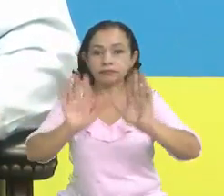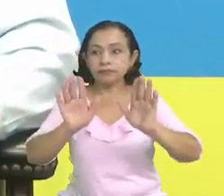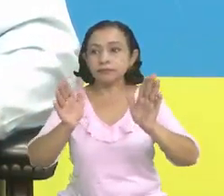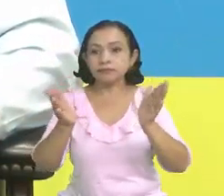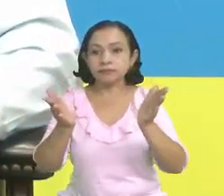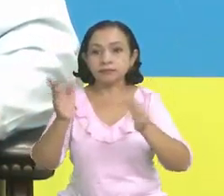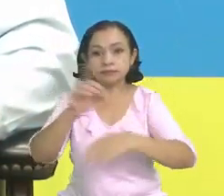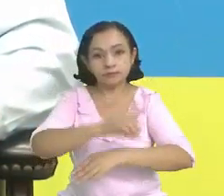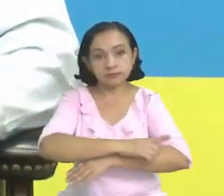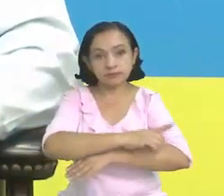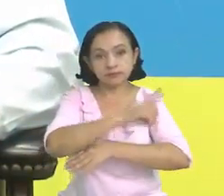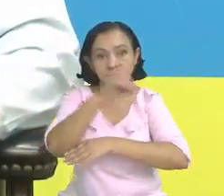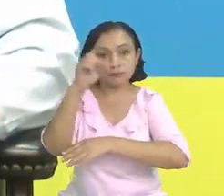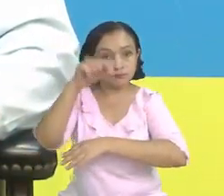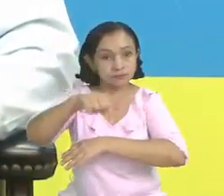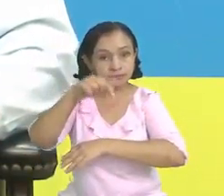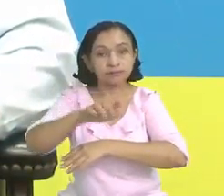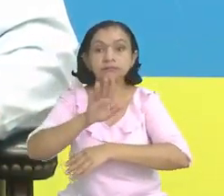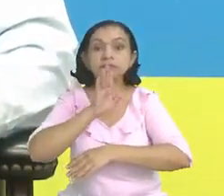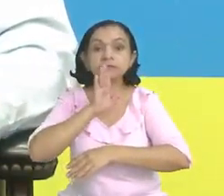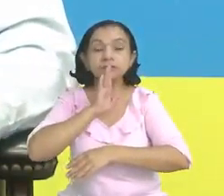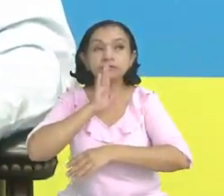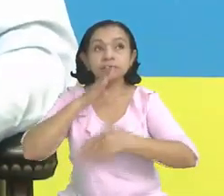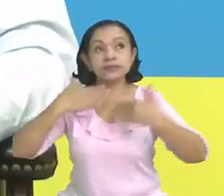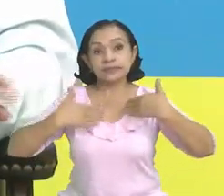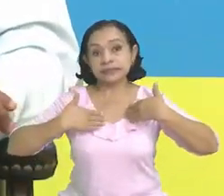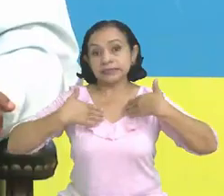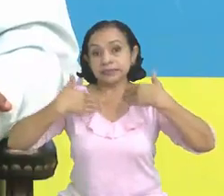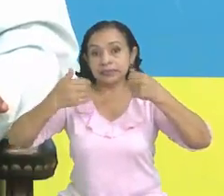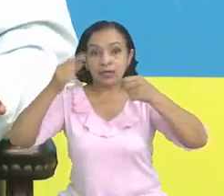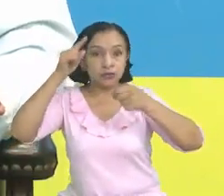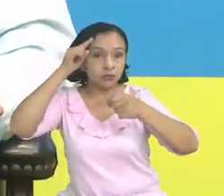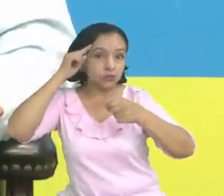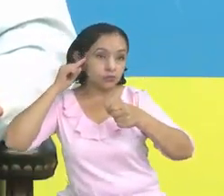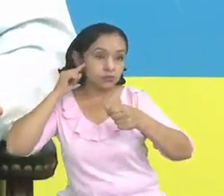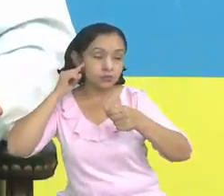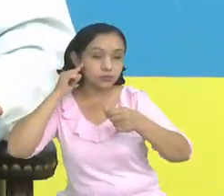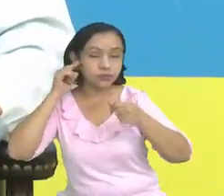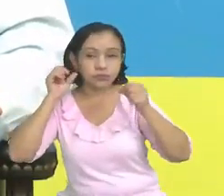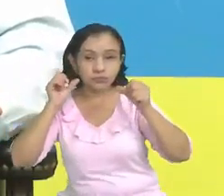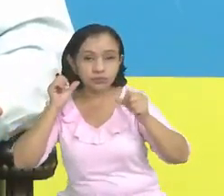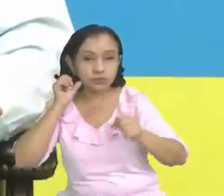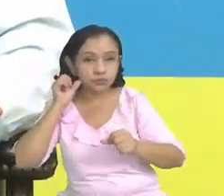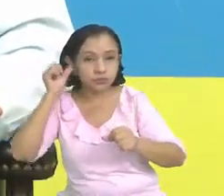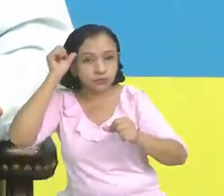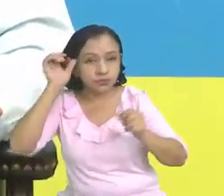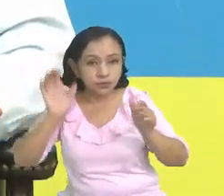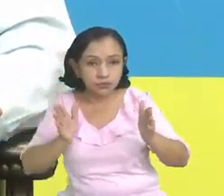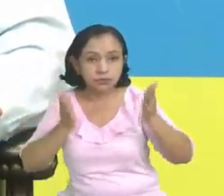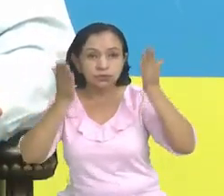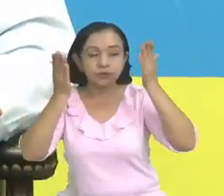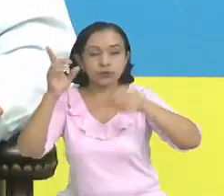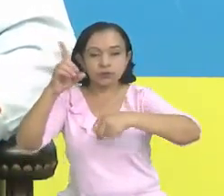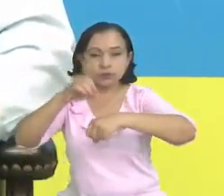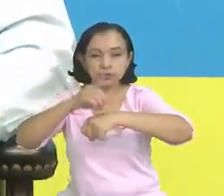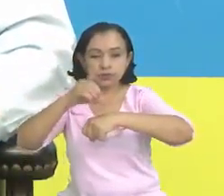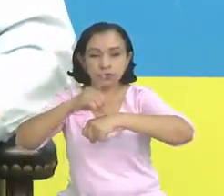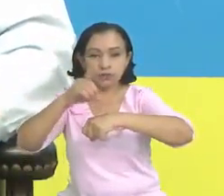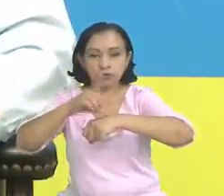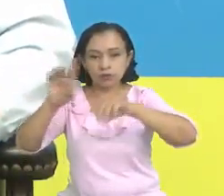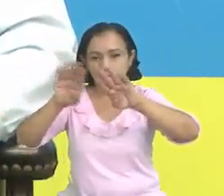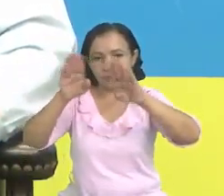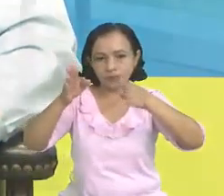El día de hoy vamos a hablar sobre la salud mental en nuestros adolescentes. Tenemos como invitada a la doctora Telmina Salazar,